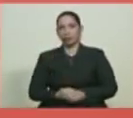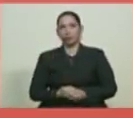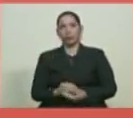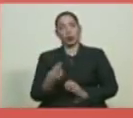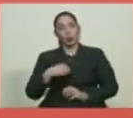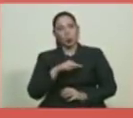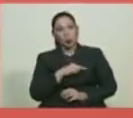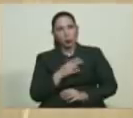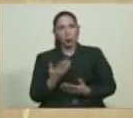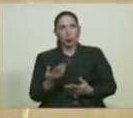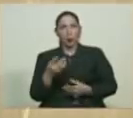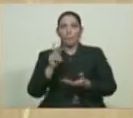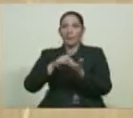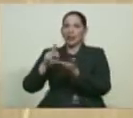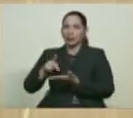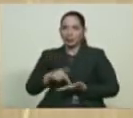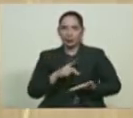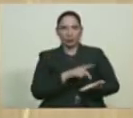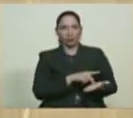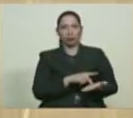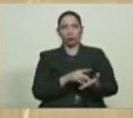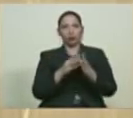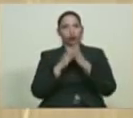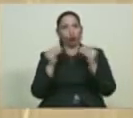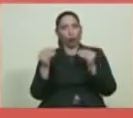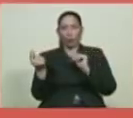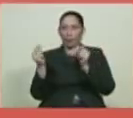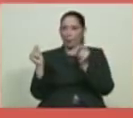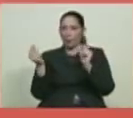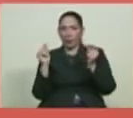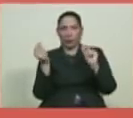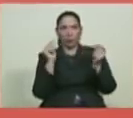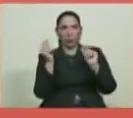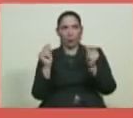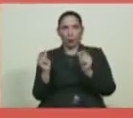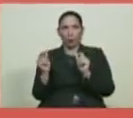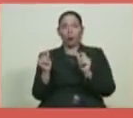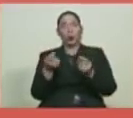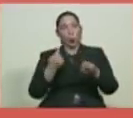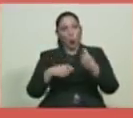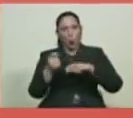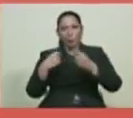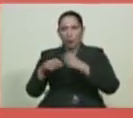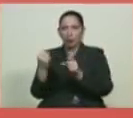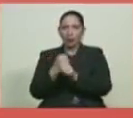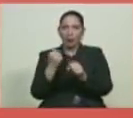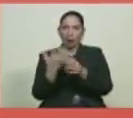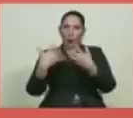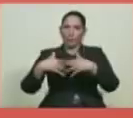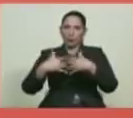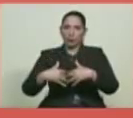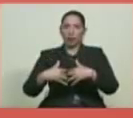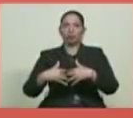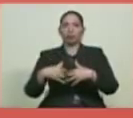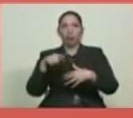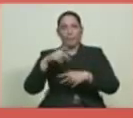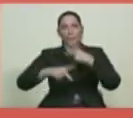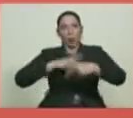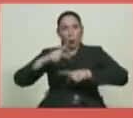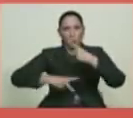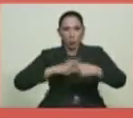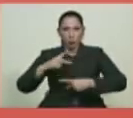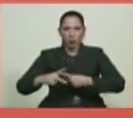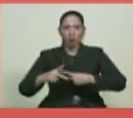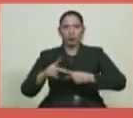intervención y la participación de todos, que todas y todos participen, los comerciantes, los trabajadores, los empresarios, en este proceso